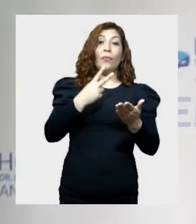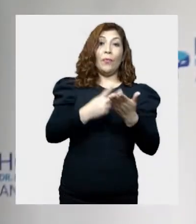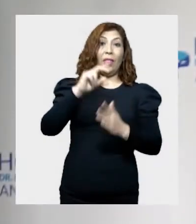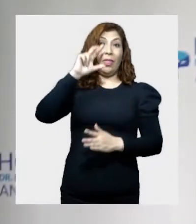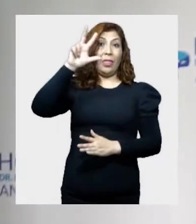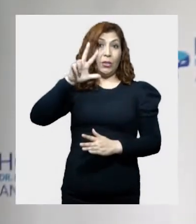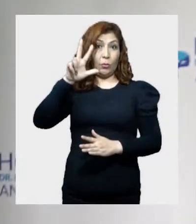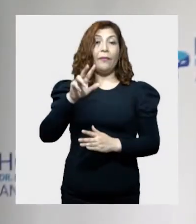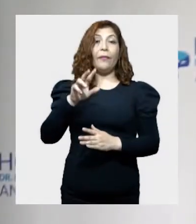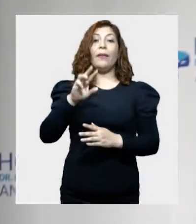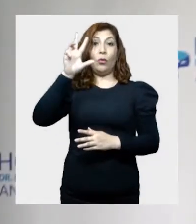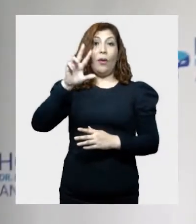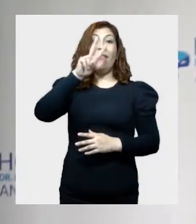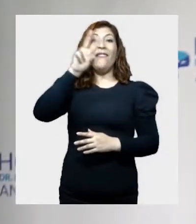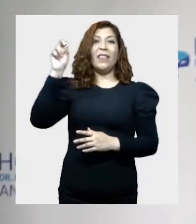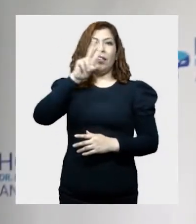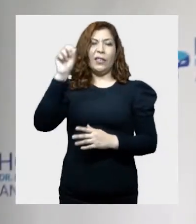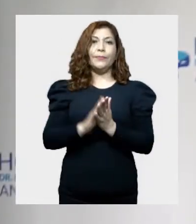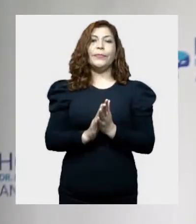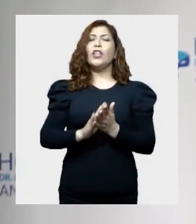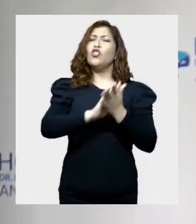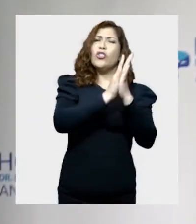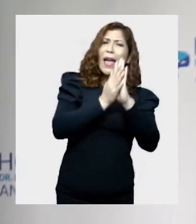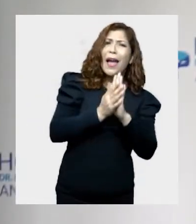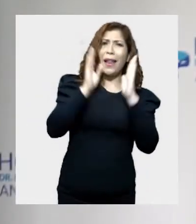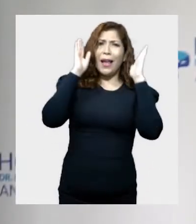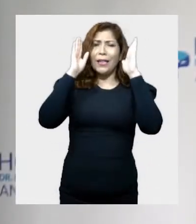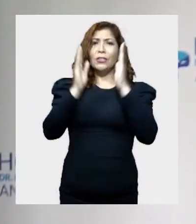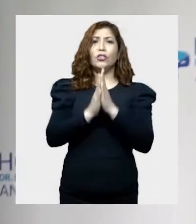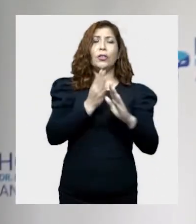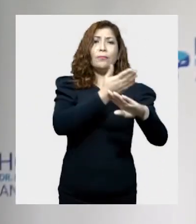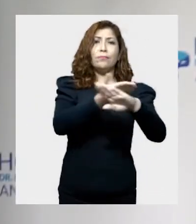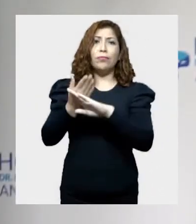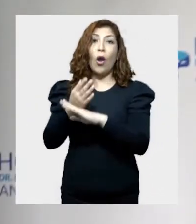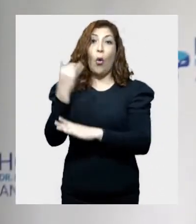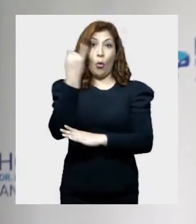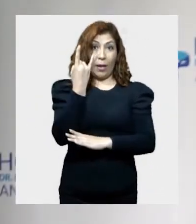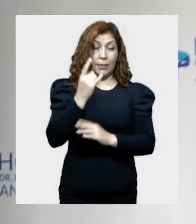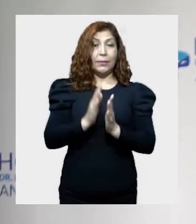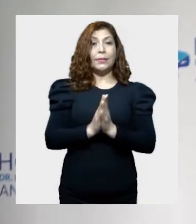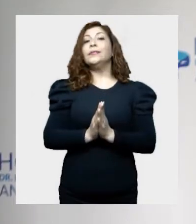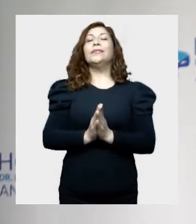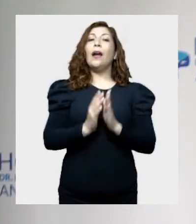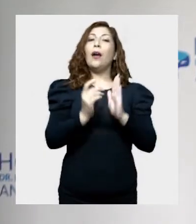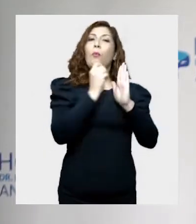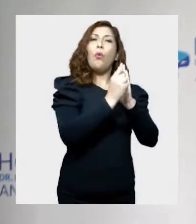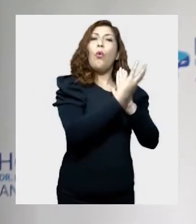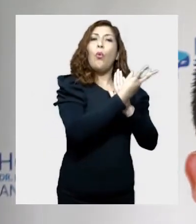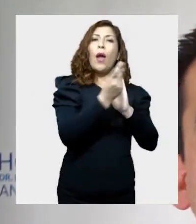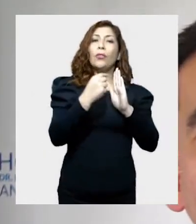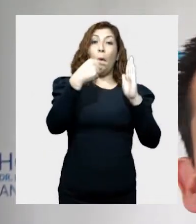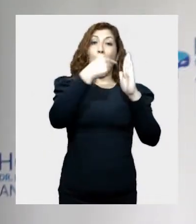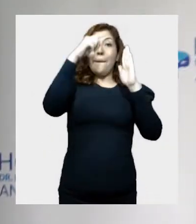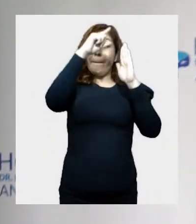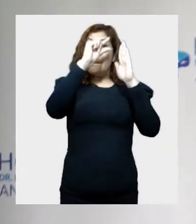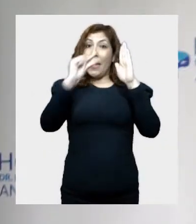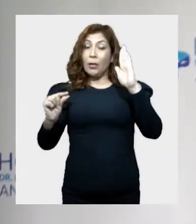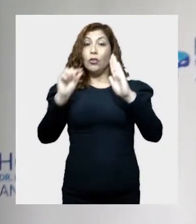2020. De esta manera, la demanda total por atenciones en la unidad de emergencia registró una variación negativa